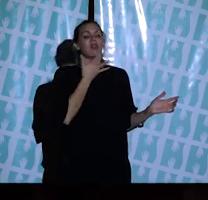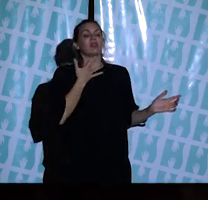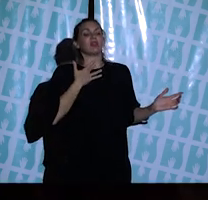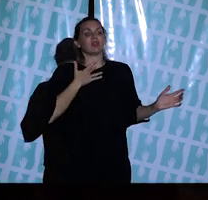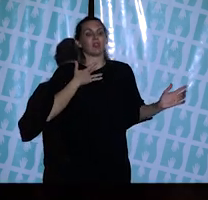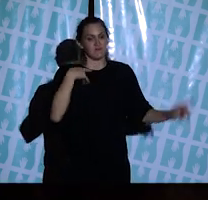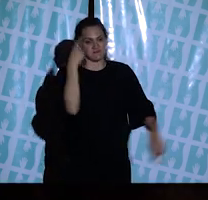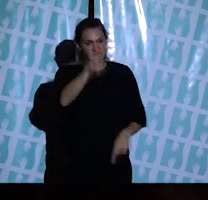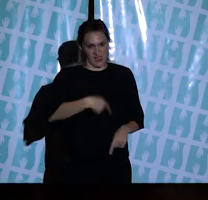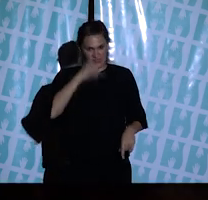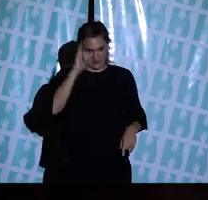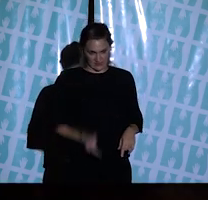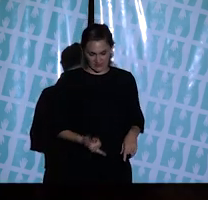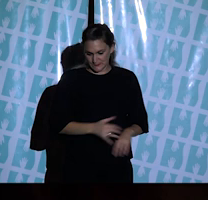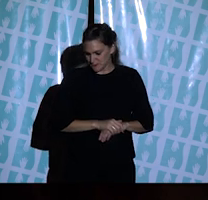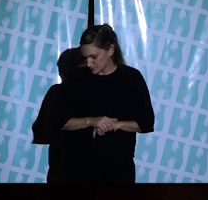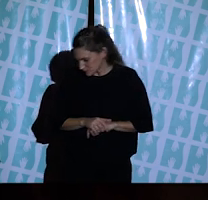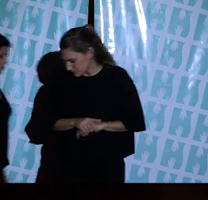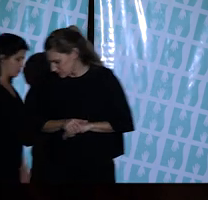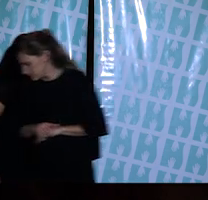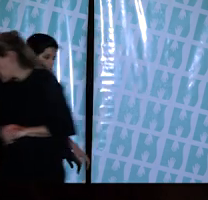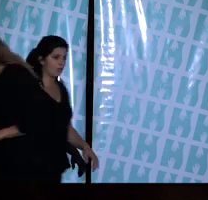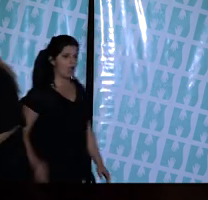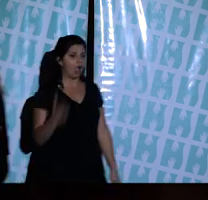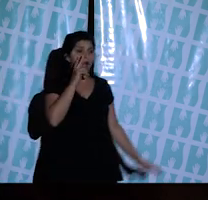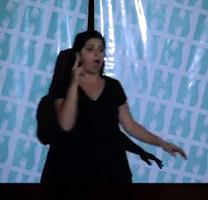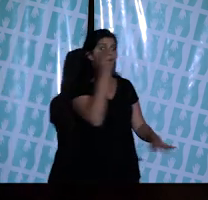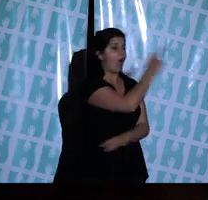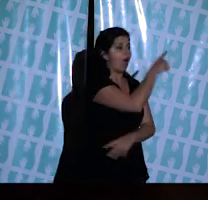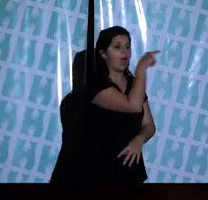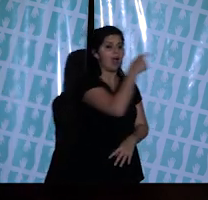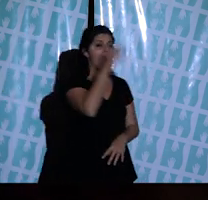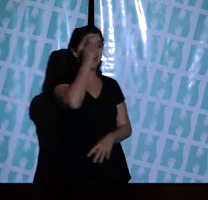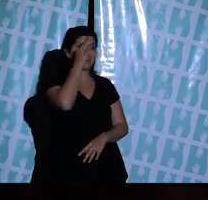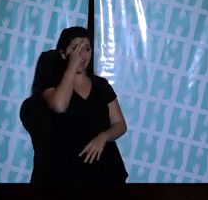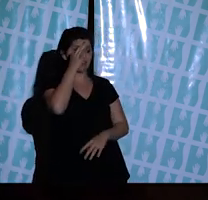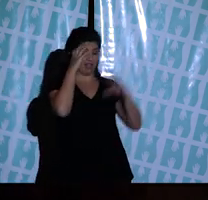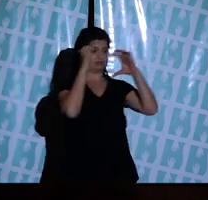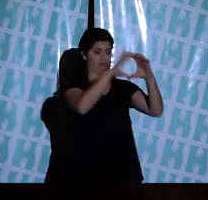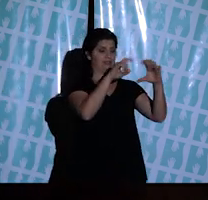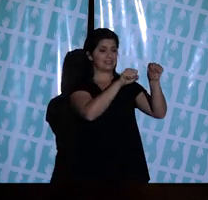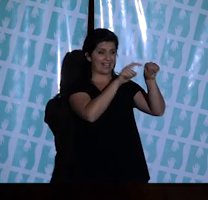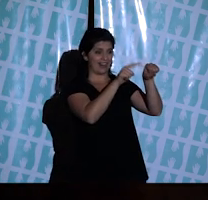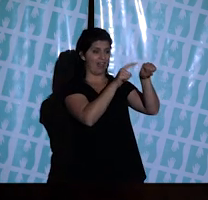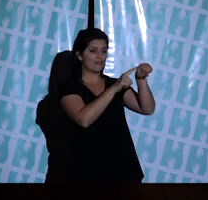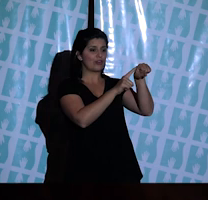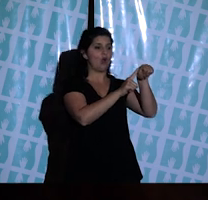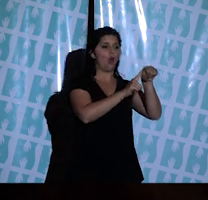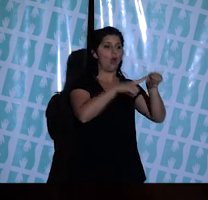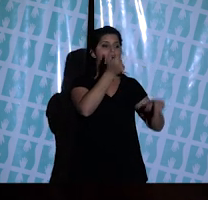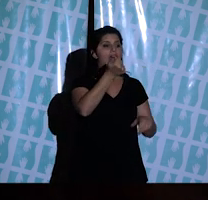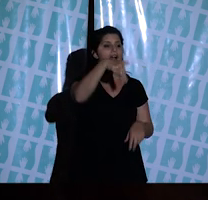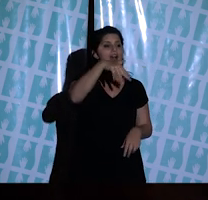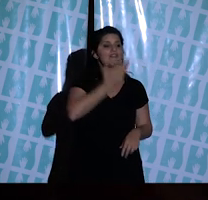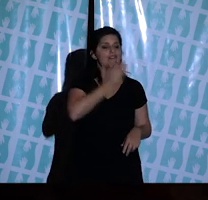va dando eso. Lo miren acá, lo mismo con cerebro de rata bajo los efectos de anfetamina, de cocaína,